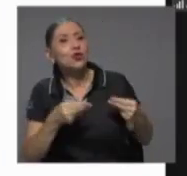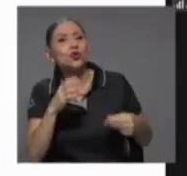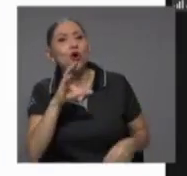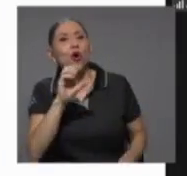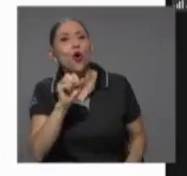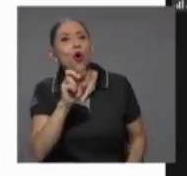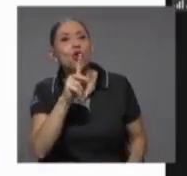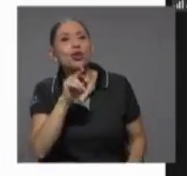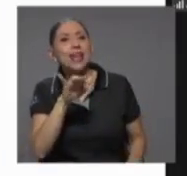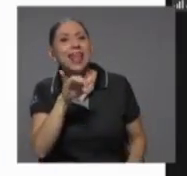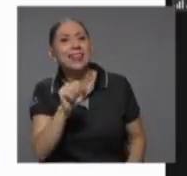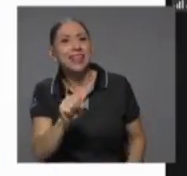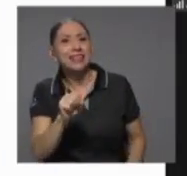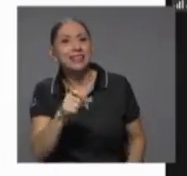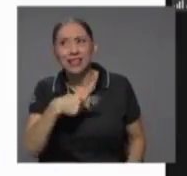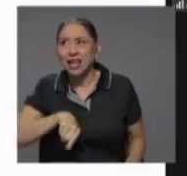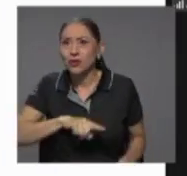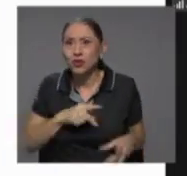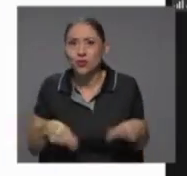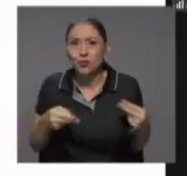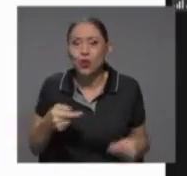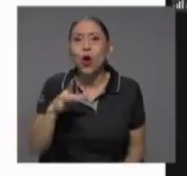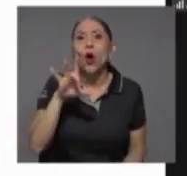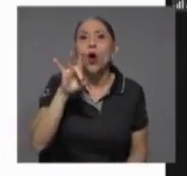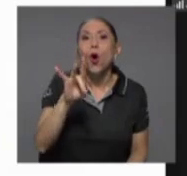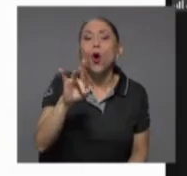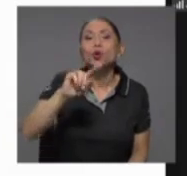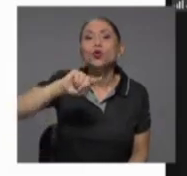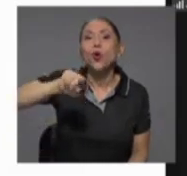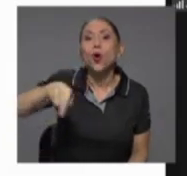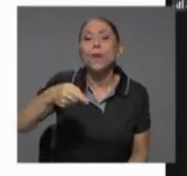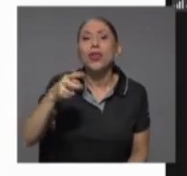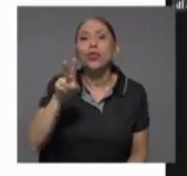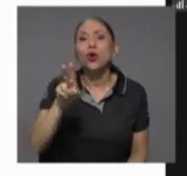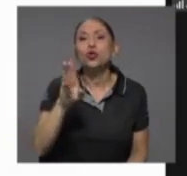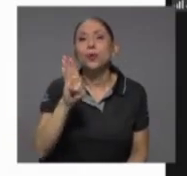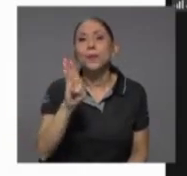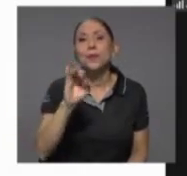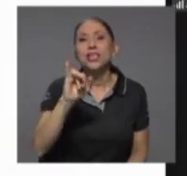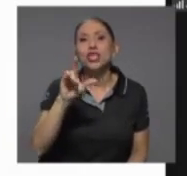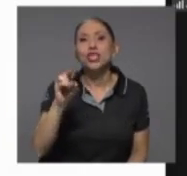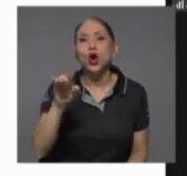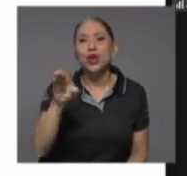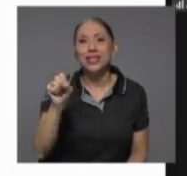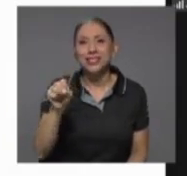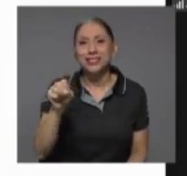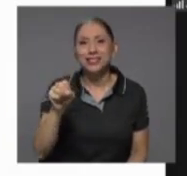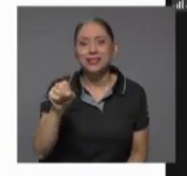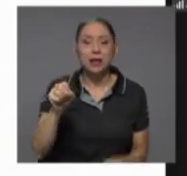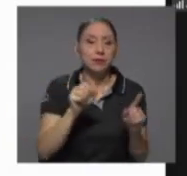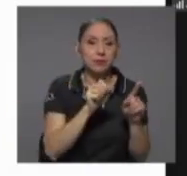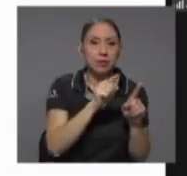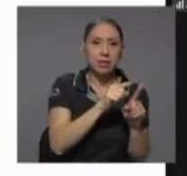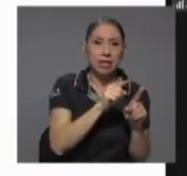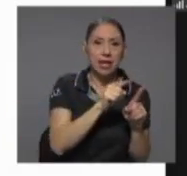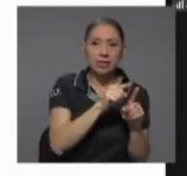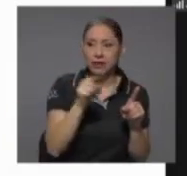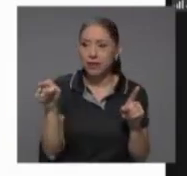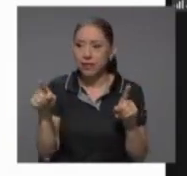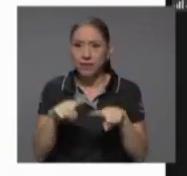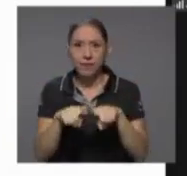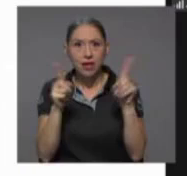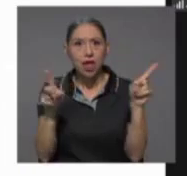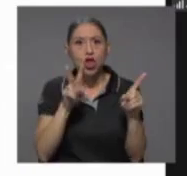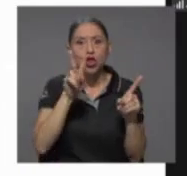gastos corrientes que realizamos, 8,2 billones. Es decir, aquí hay una brecha de 2,1 billones de colones